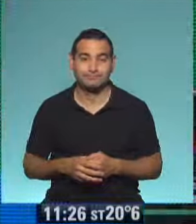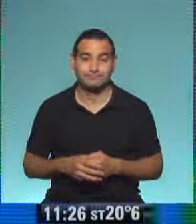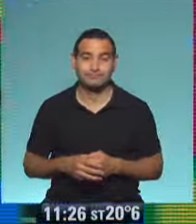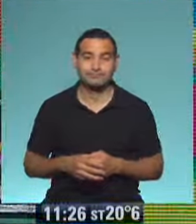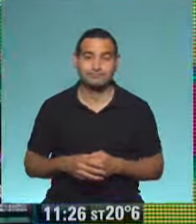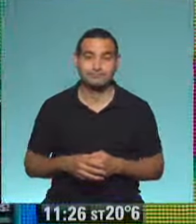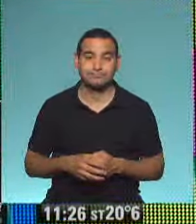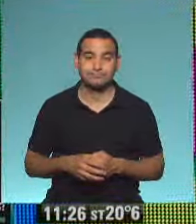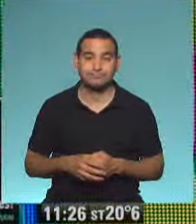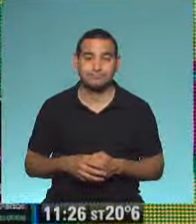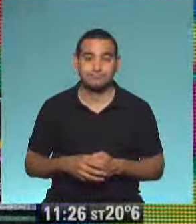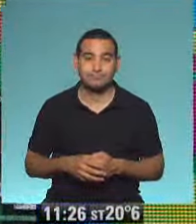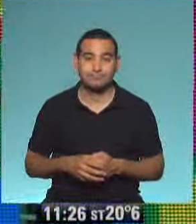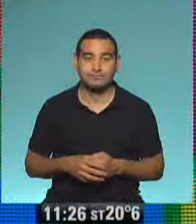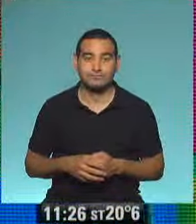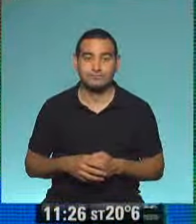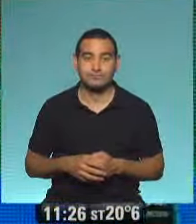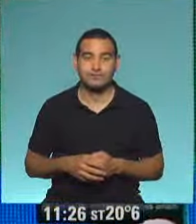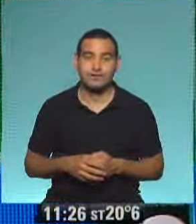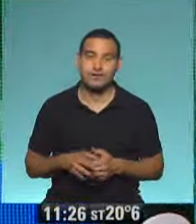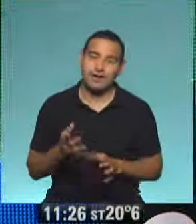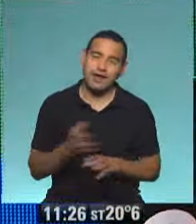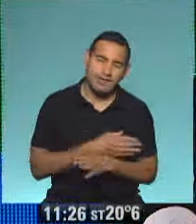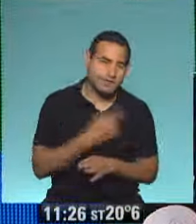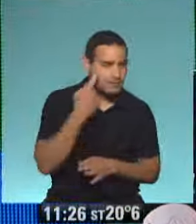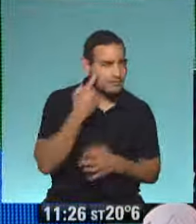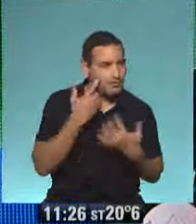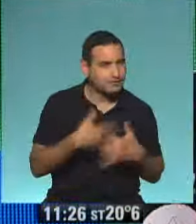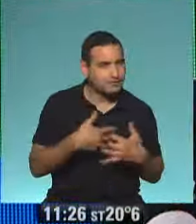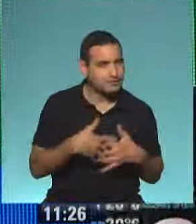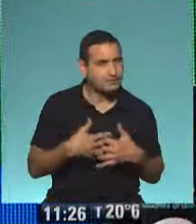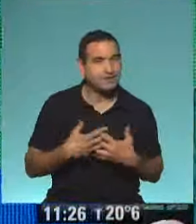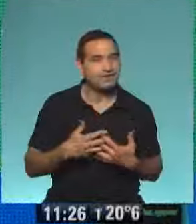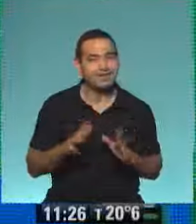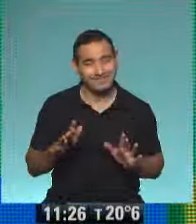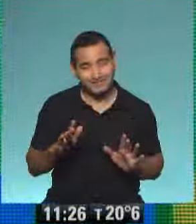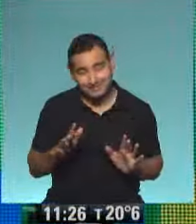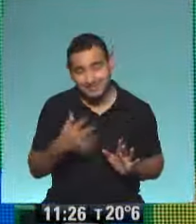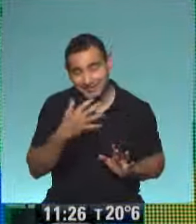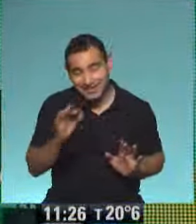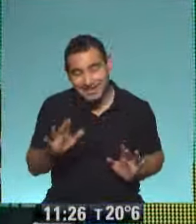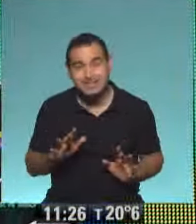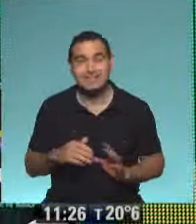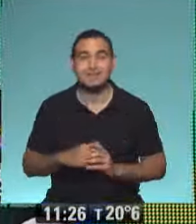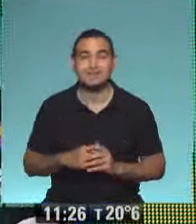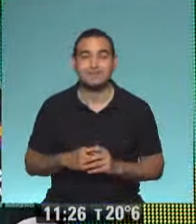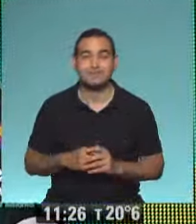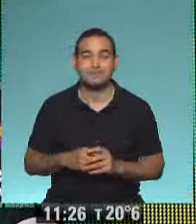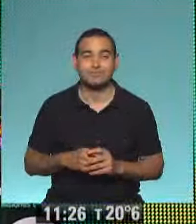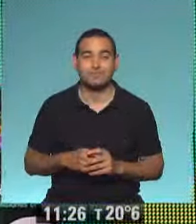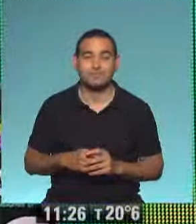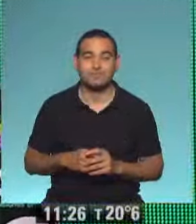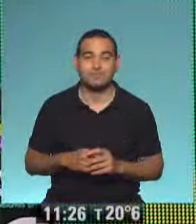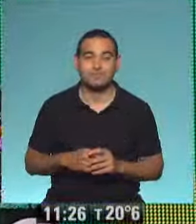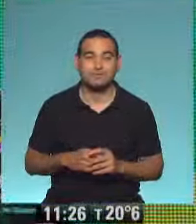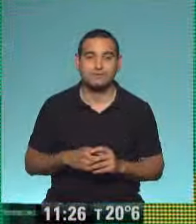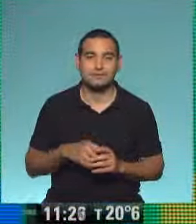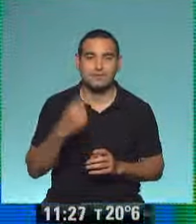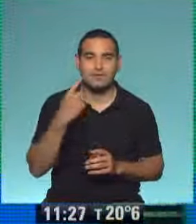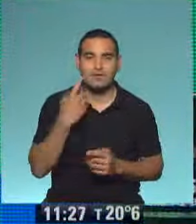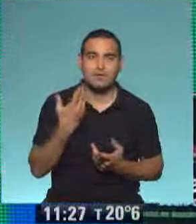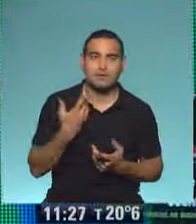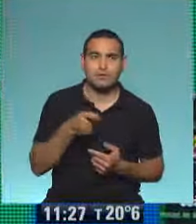entonces, no lo estuvimos pensando un poquito en realidad el reglamento, no les vamos a decir que no, pero bueno, tuvimos que pensar qué